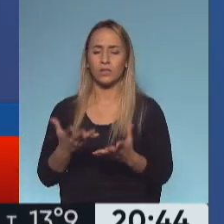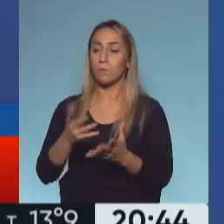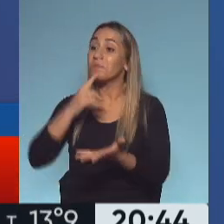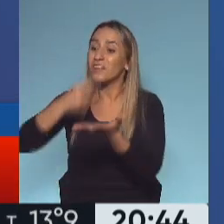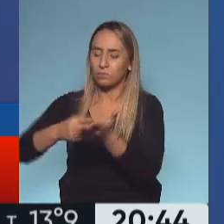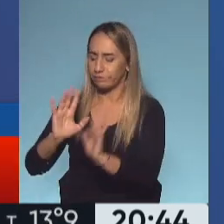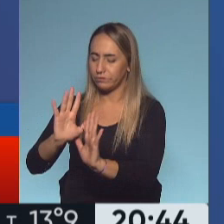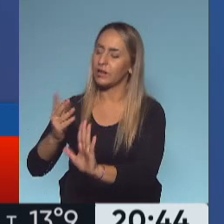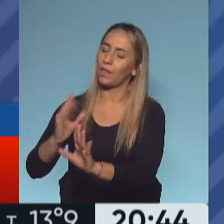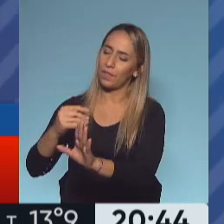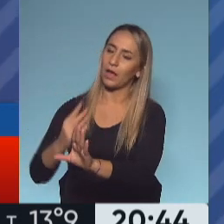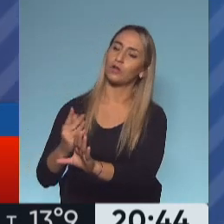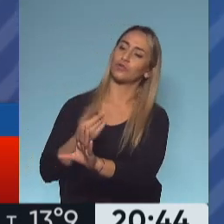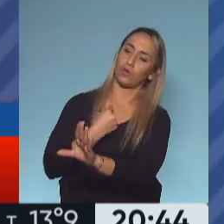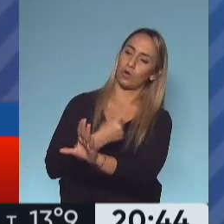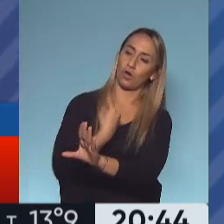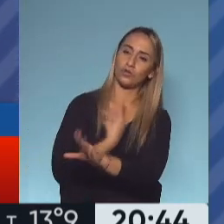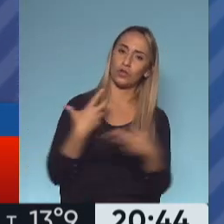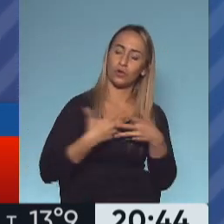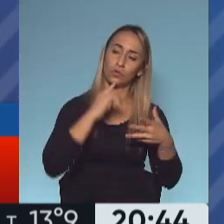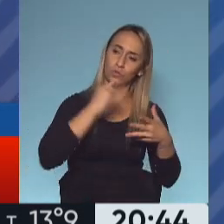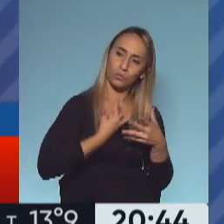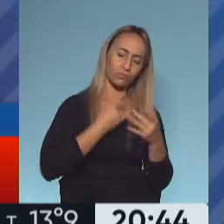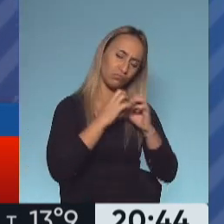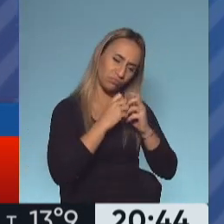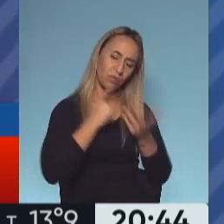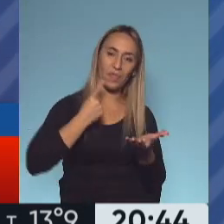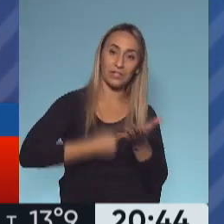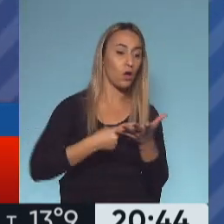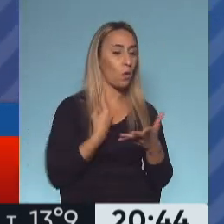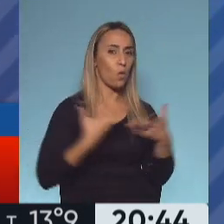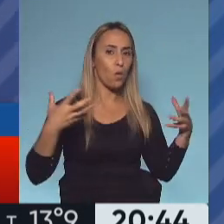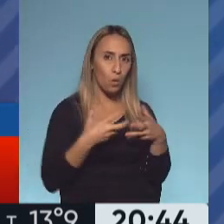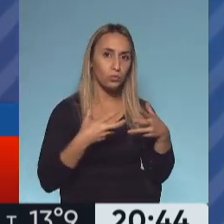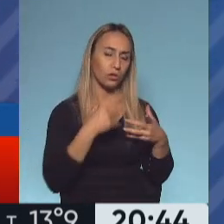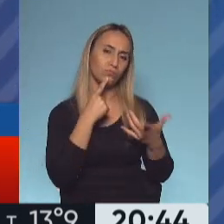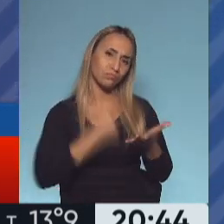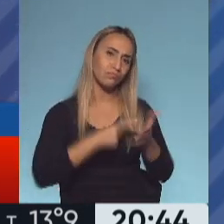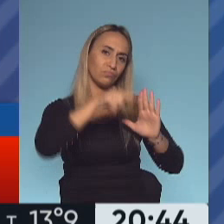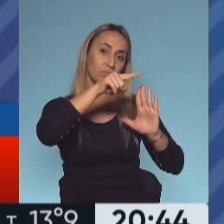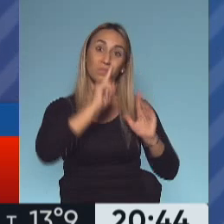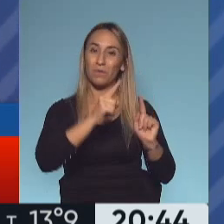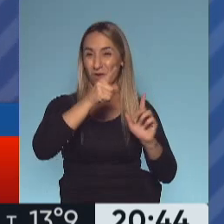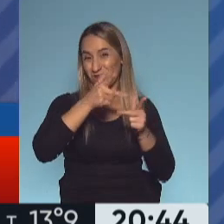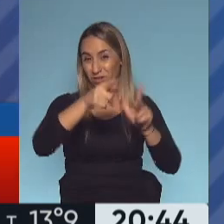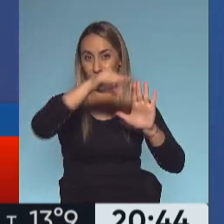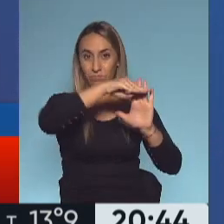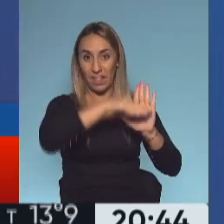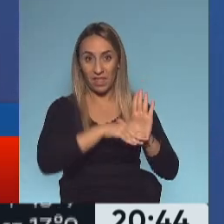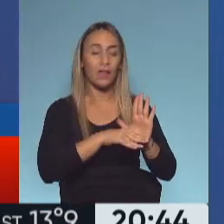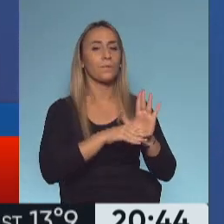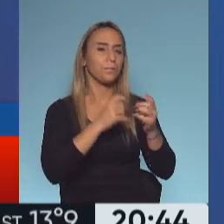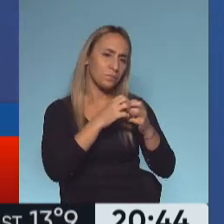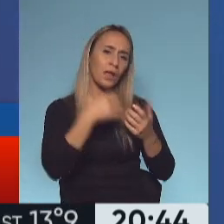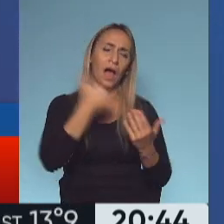nosotros apostamos y tratamos de construir decisiones colectivas basadas en estos principios que te comentaba recién. En realidad tener